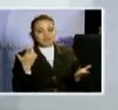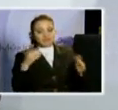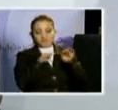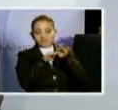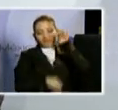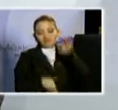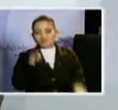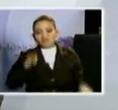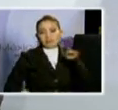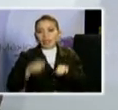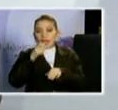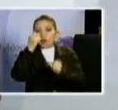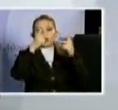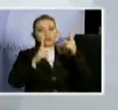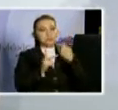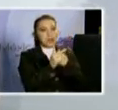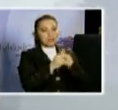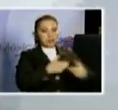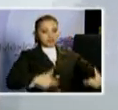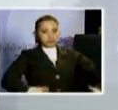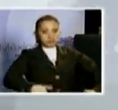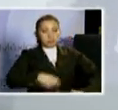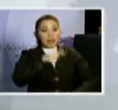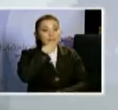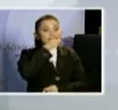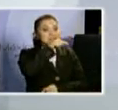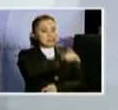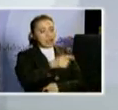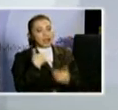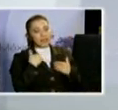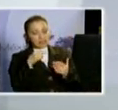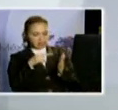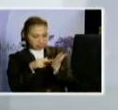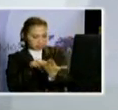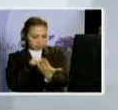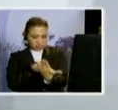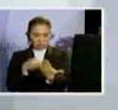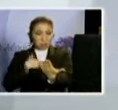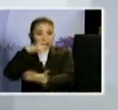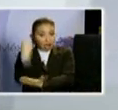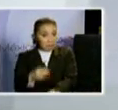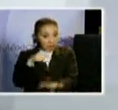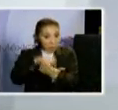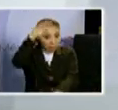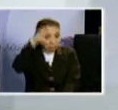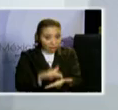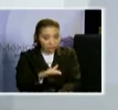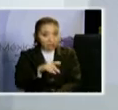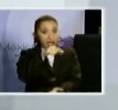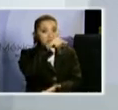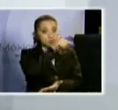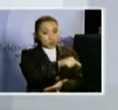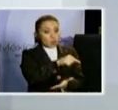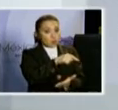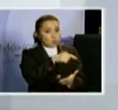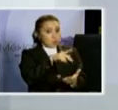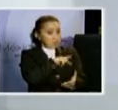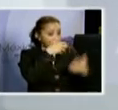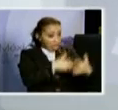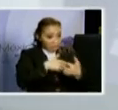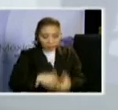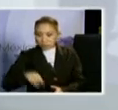inequitativo por los países desarrollados. En un principio se entendió este principio como la obligación de reducción de los desarrollados, mientras